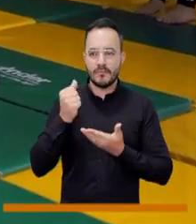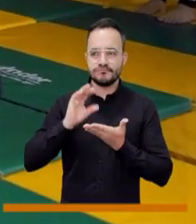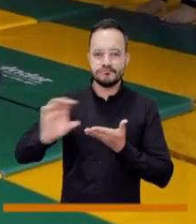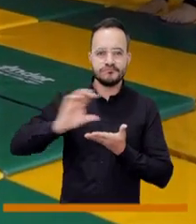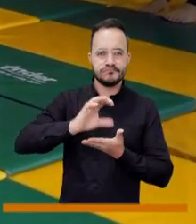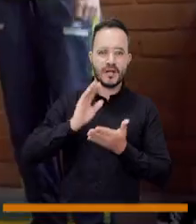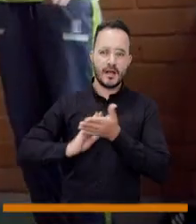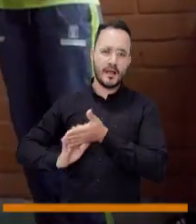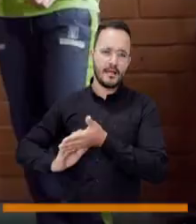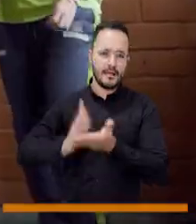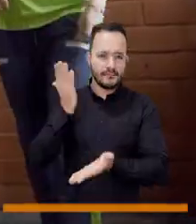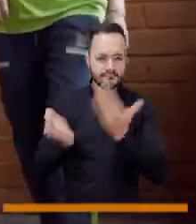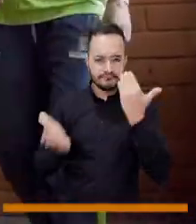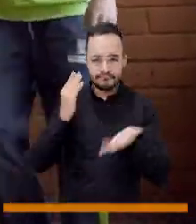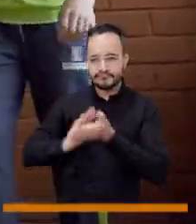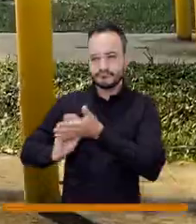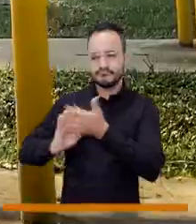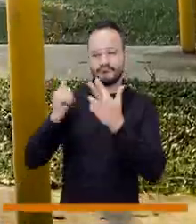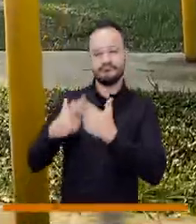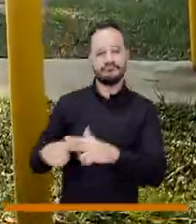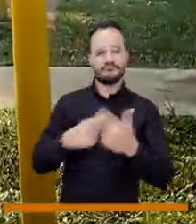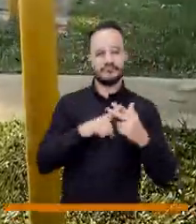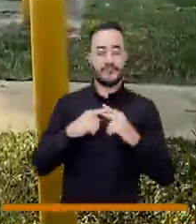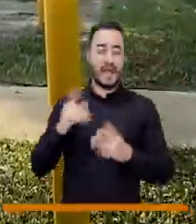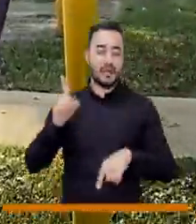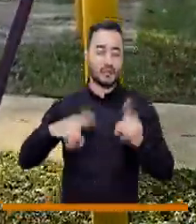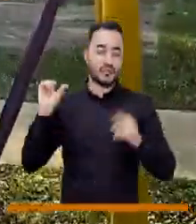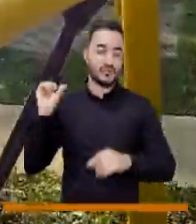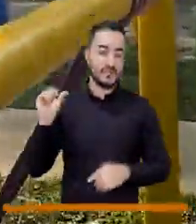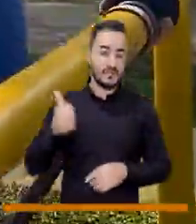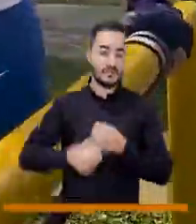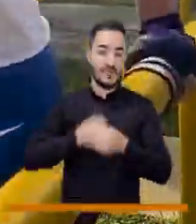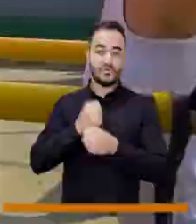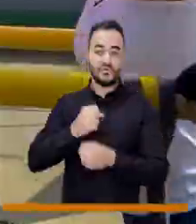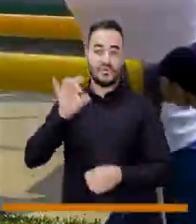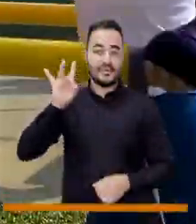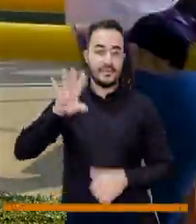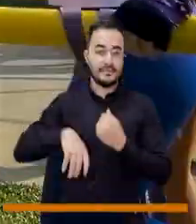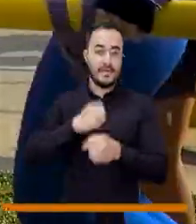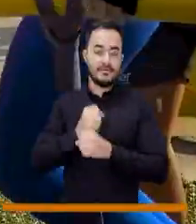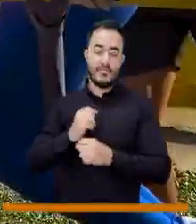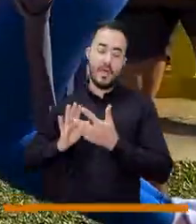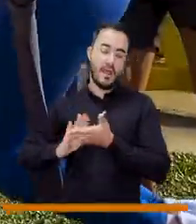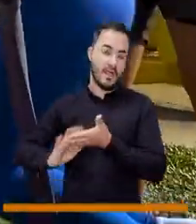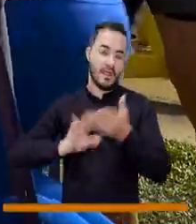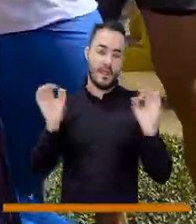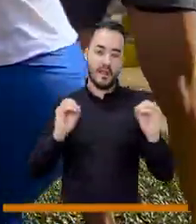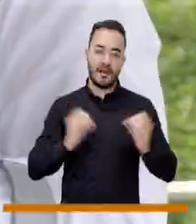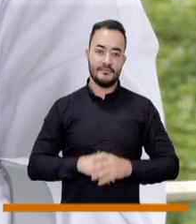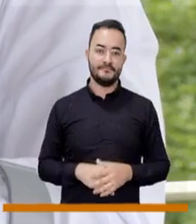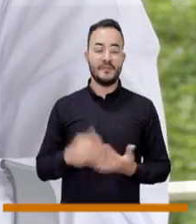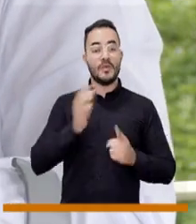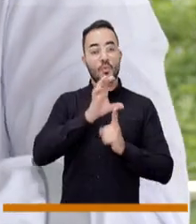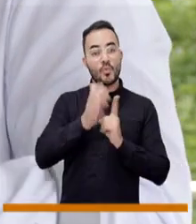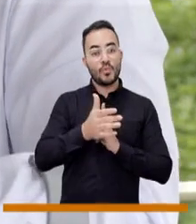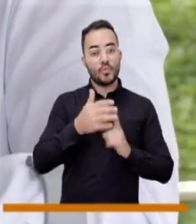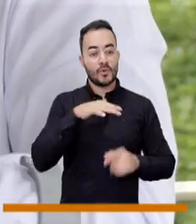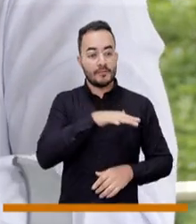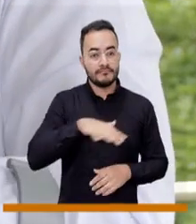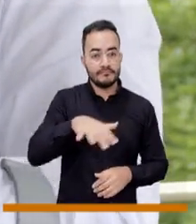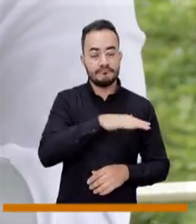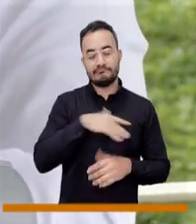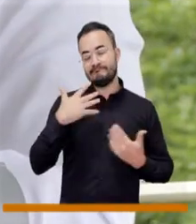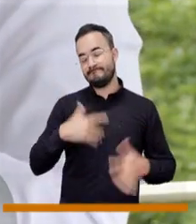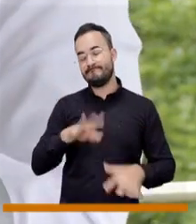recursos para el mantenimiento de todos estos escenarios que llevan 10, 12, 15 años sin tener una intervención. Y lo mismo para el sector cultural. El sector